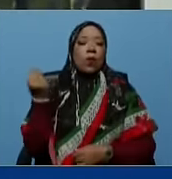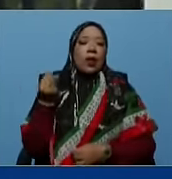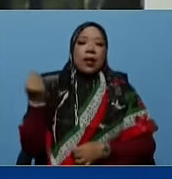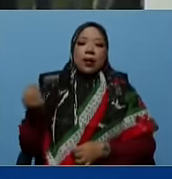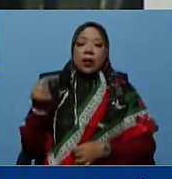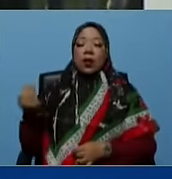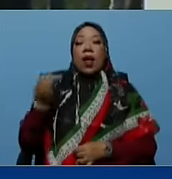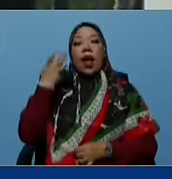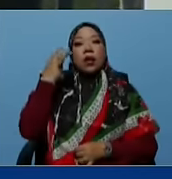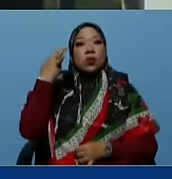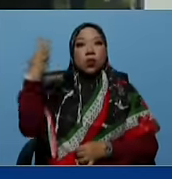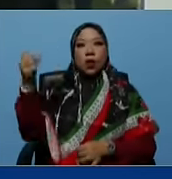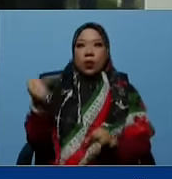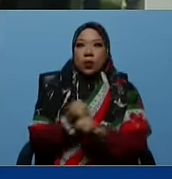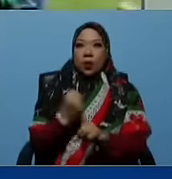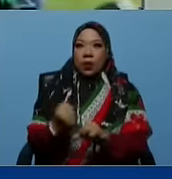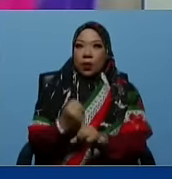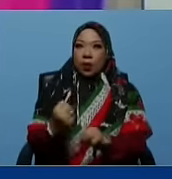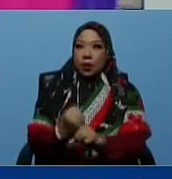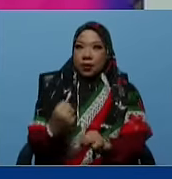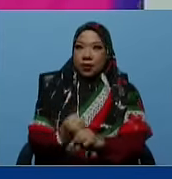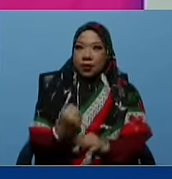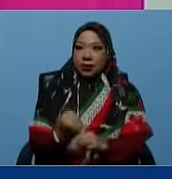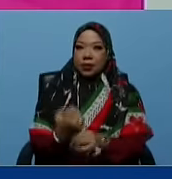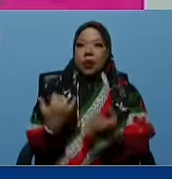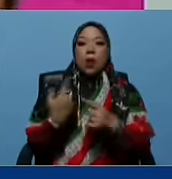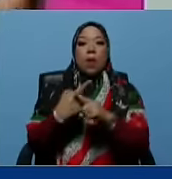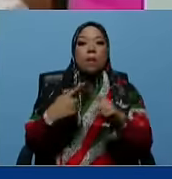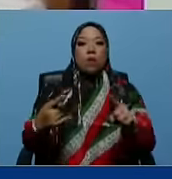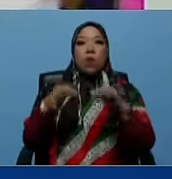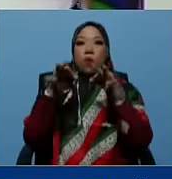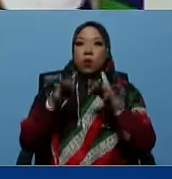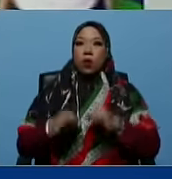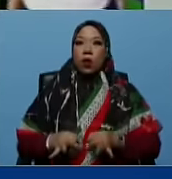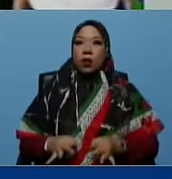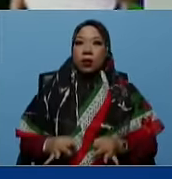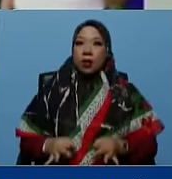de sueños y de ganas de trabajar, pero con una fuerza